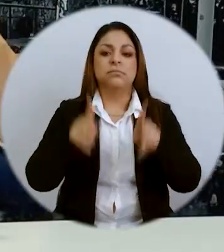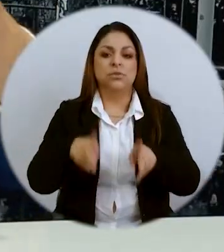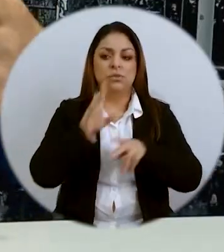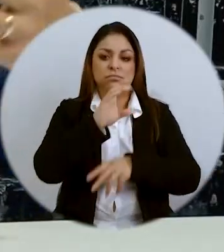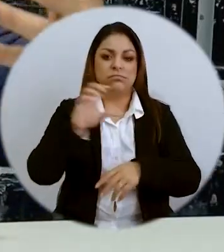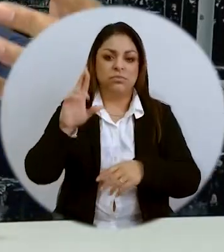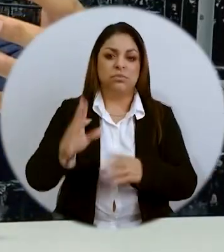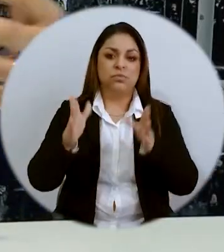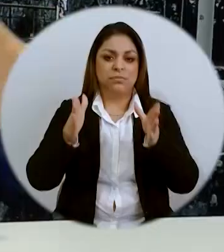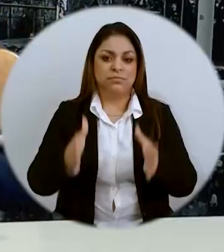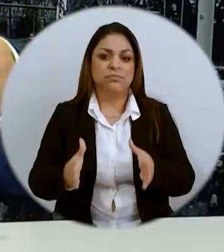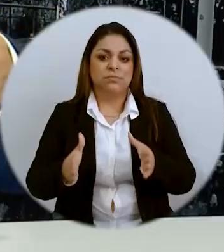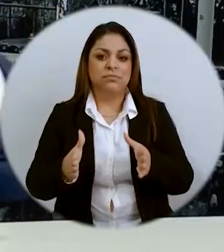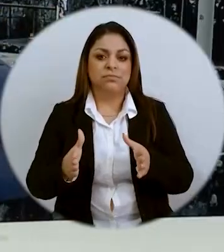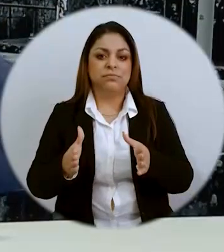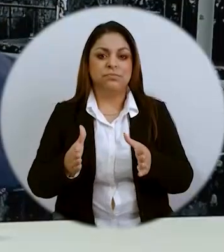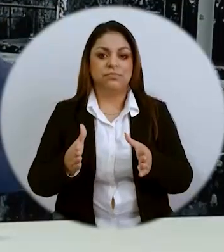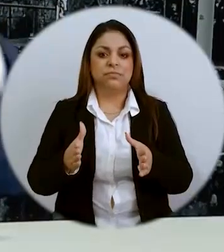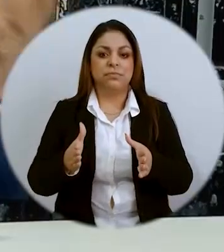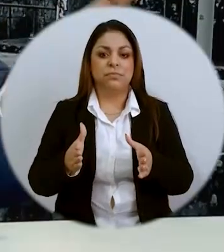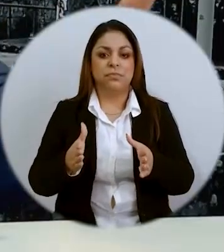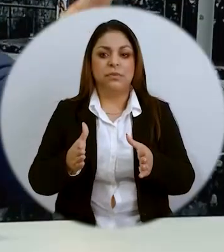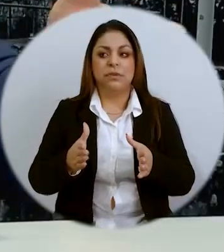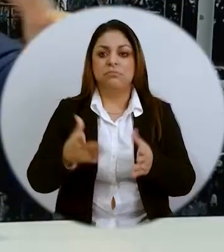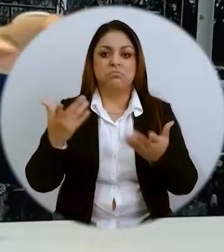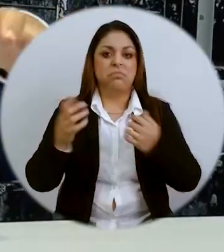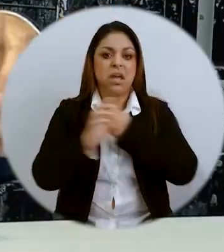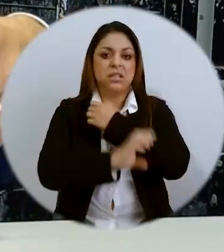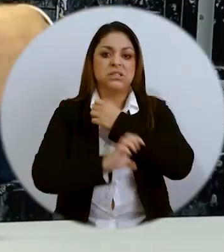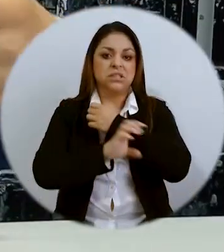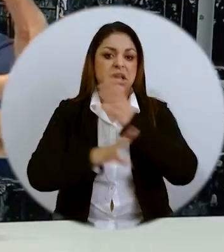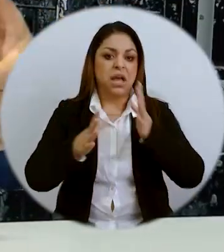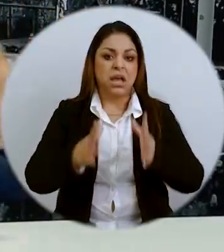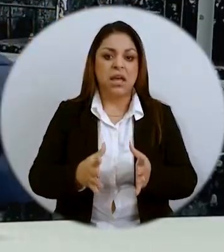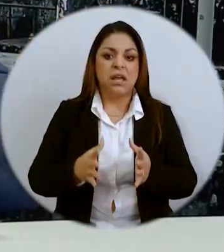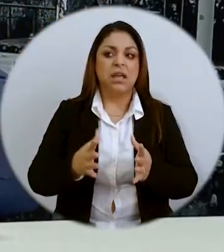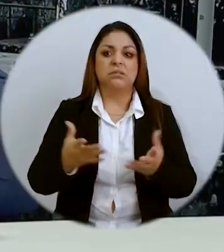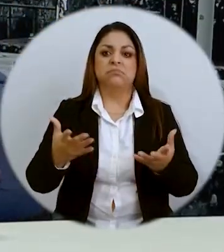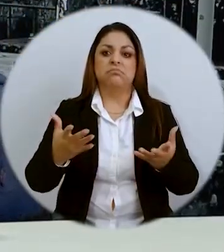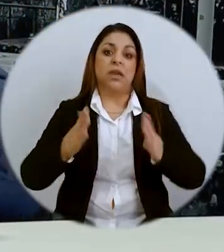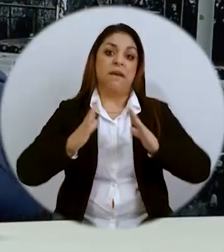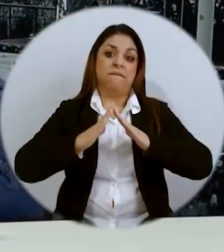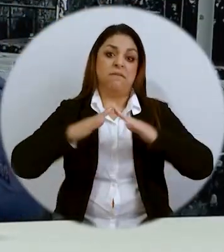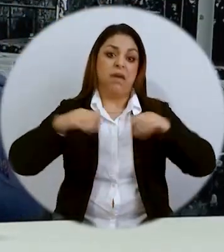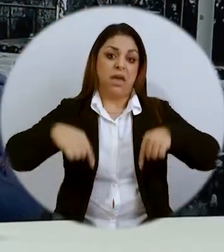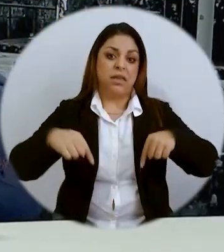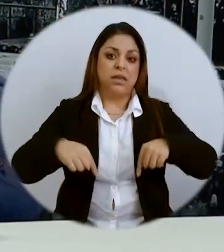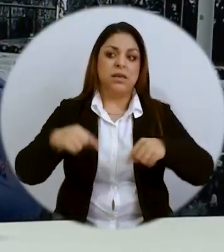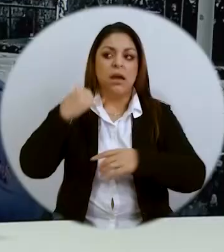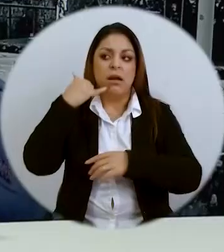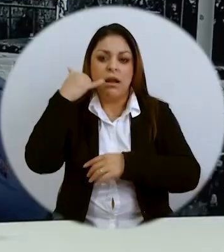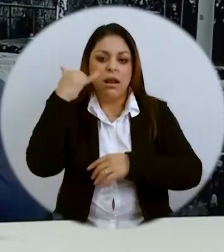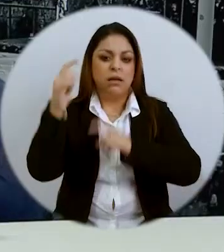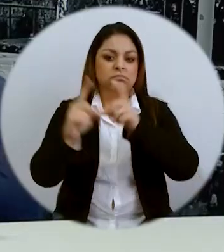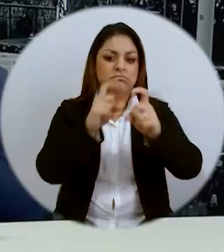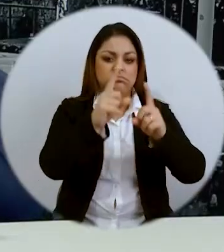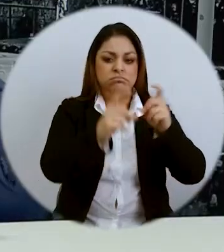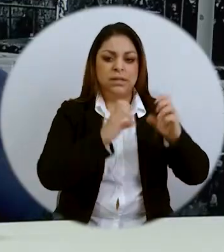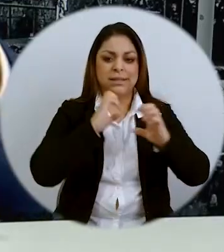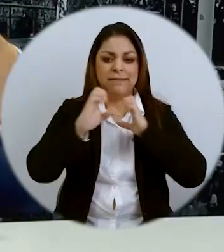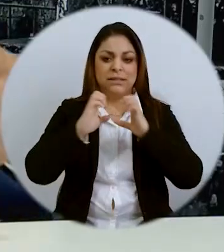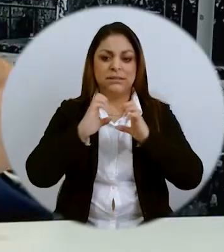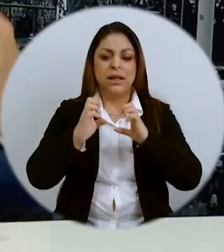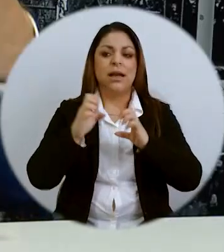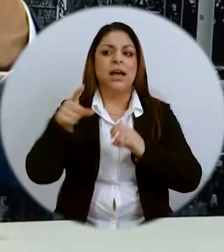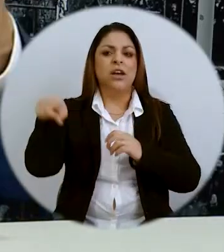personas costarricenses, extranjeras, residentes que fueron entrevistadas,